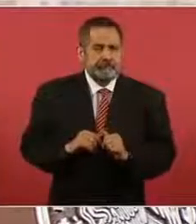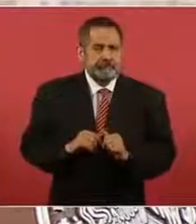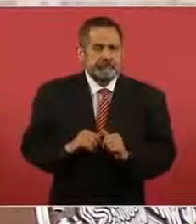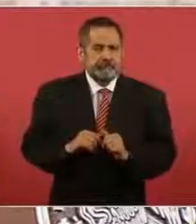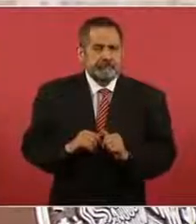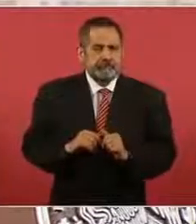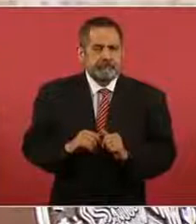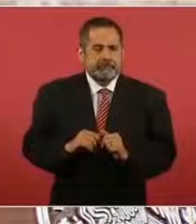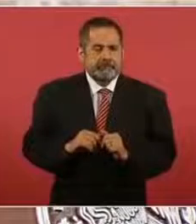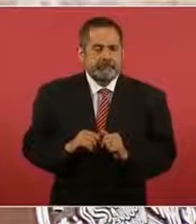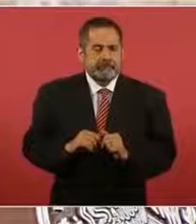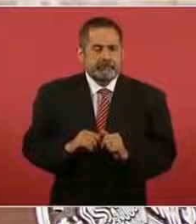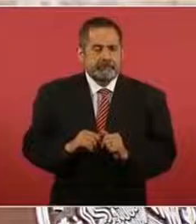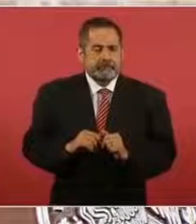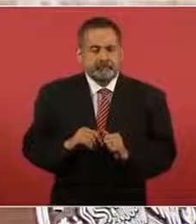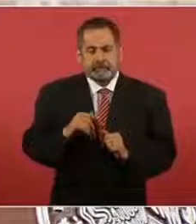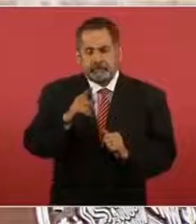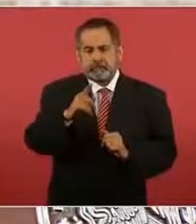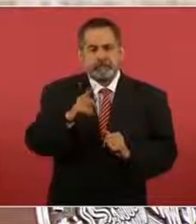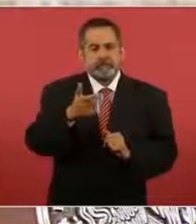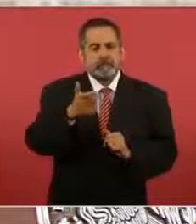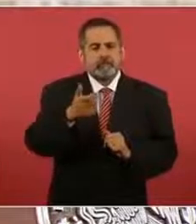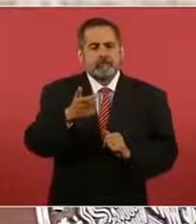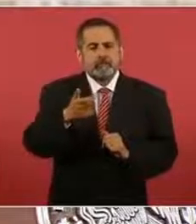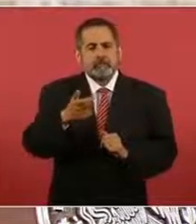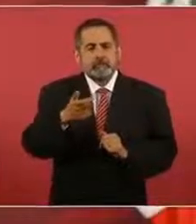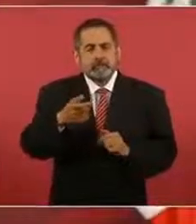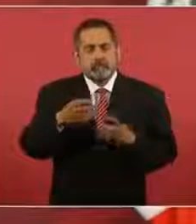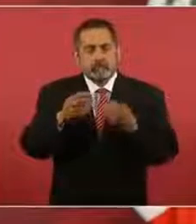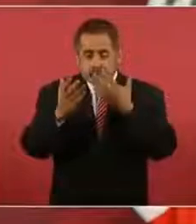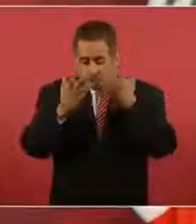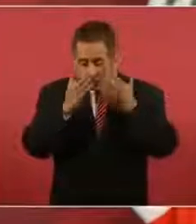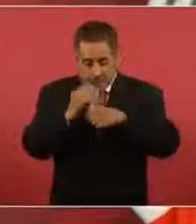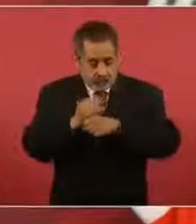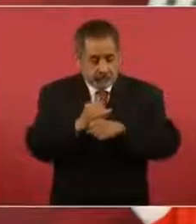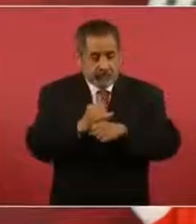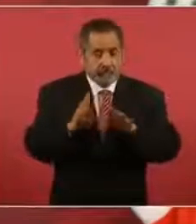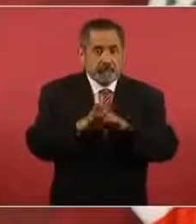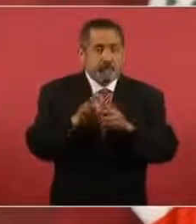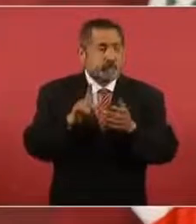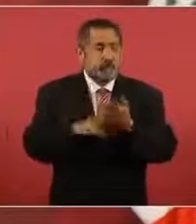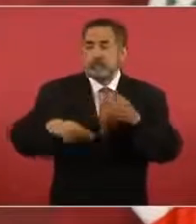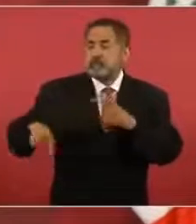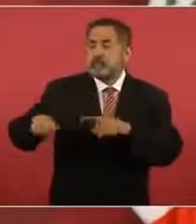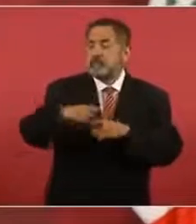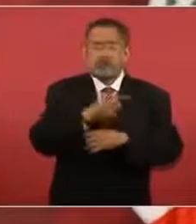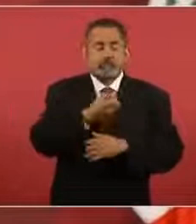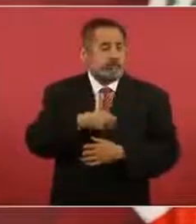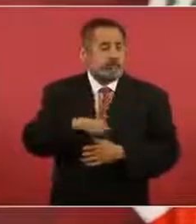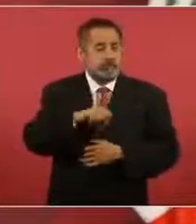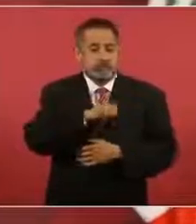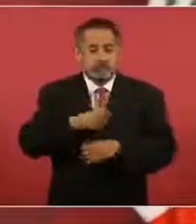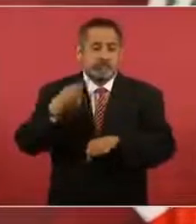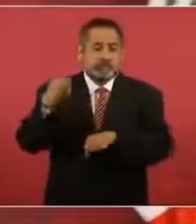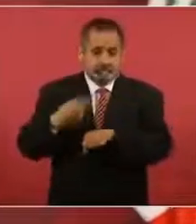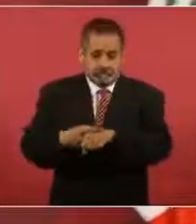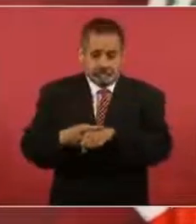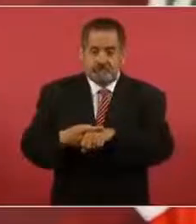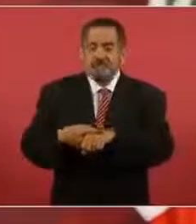Bueno, lo que costó el estudio del daño a la salud, que está bien